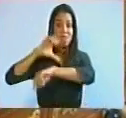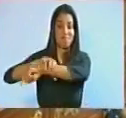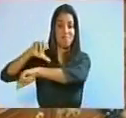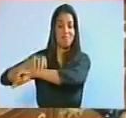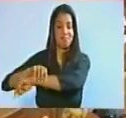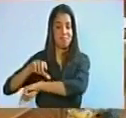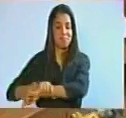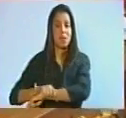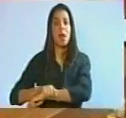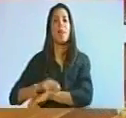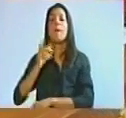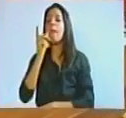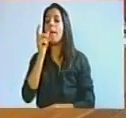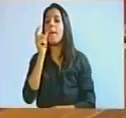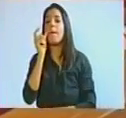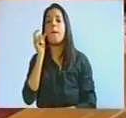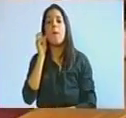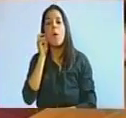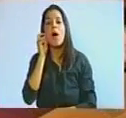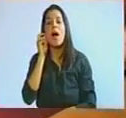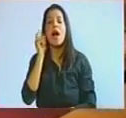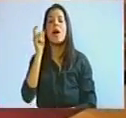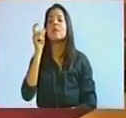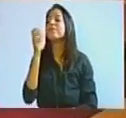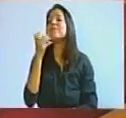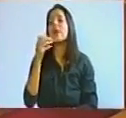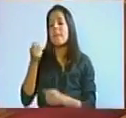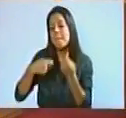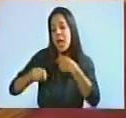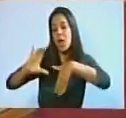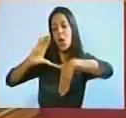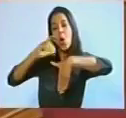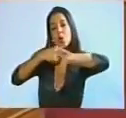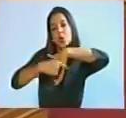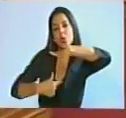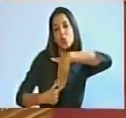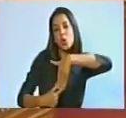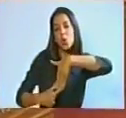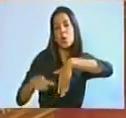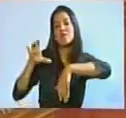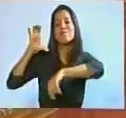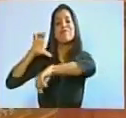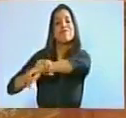compatriota parlamentaria del Mercosur, Milagro Sala, prisionera por